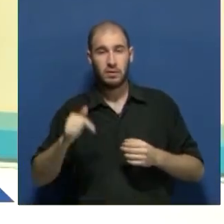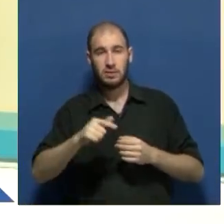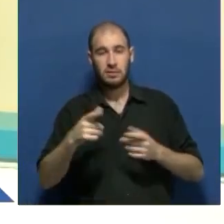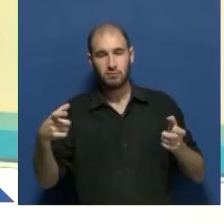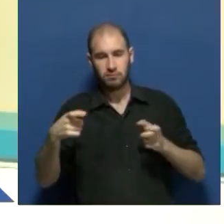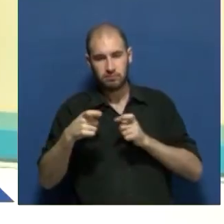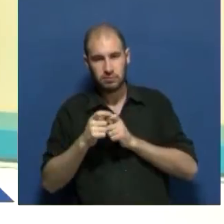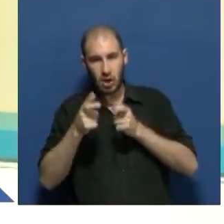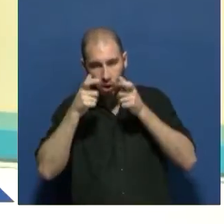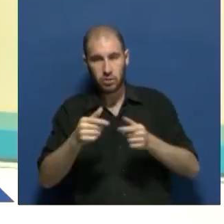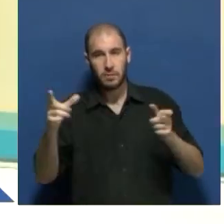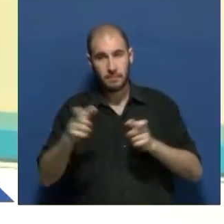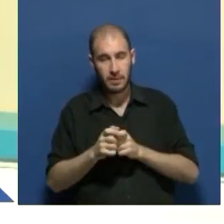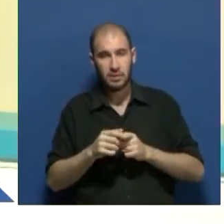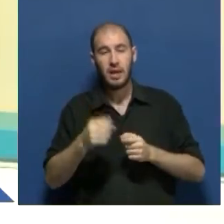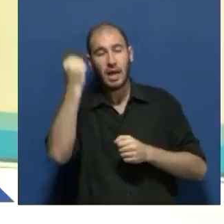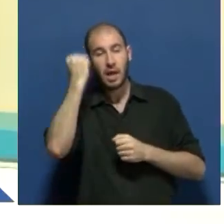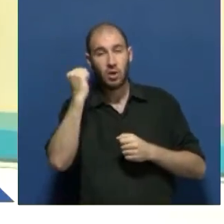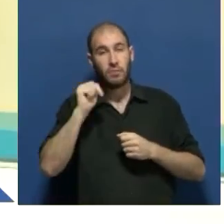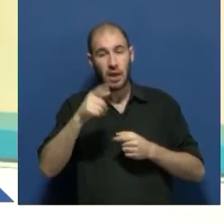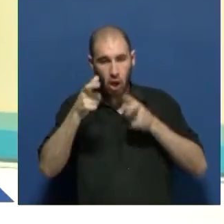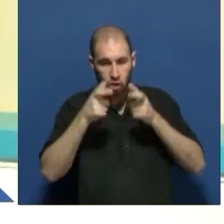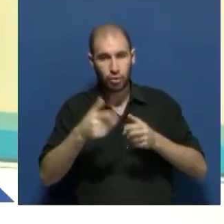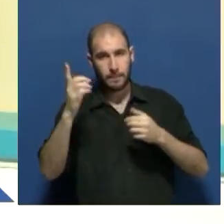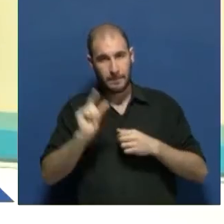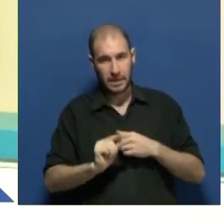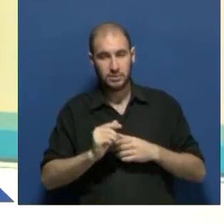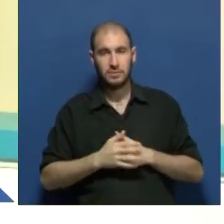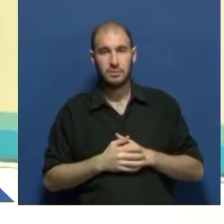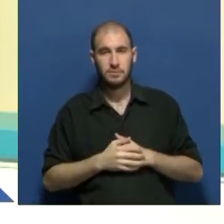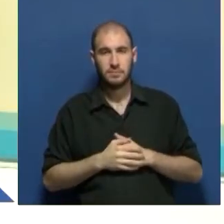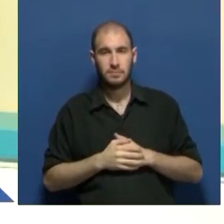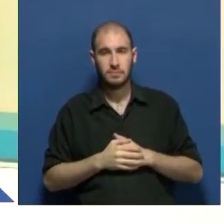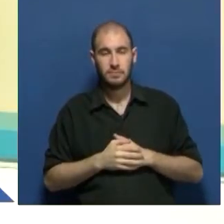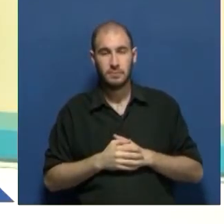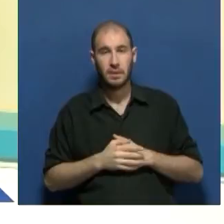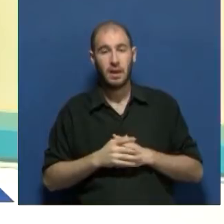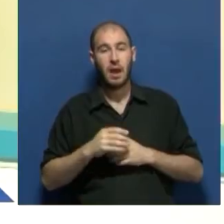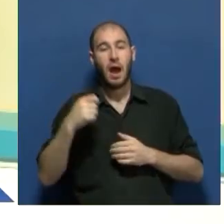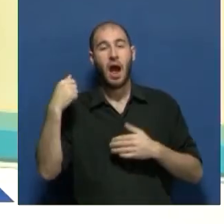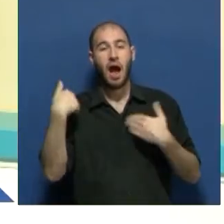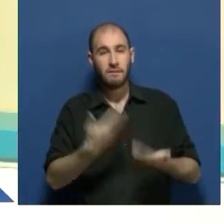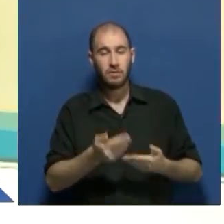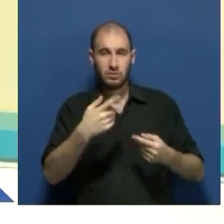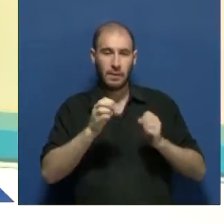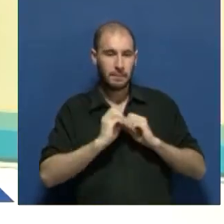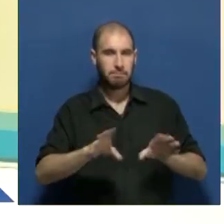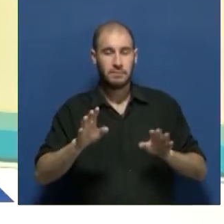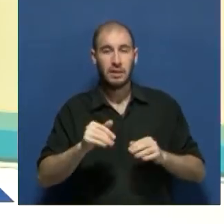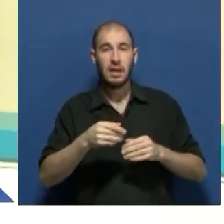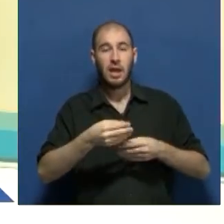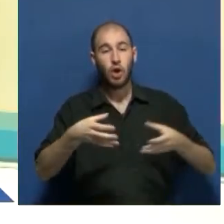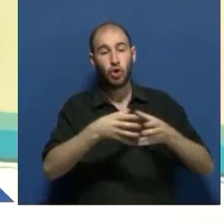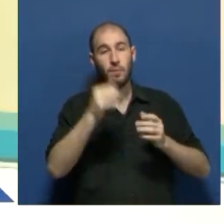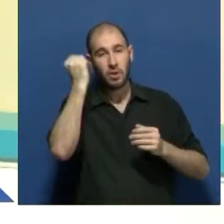más chico, regular menos, la economía tiene que estar menos regulada, y apostar al derrame. Es decir, que los grandes